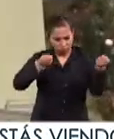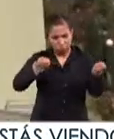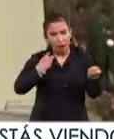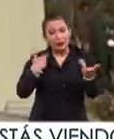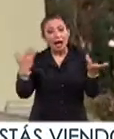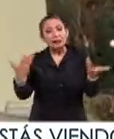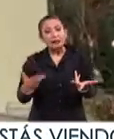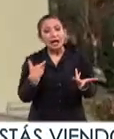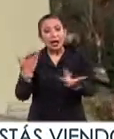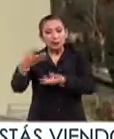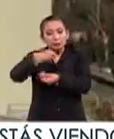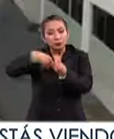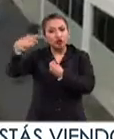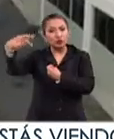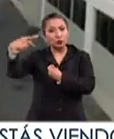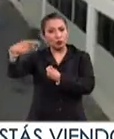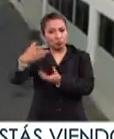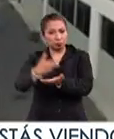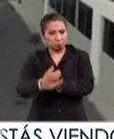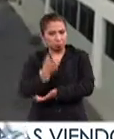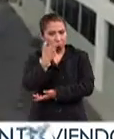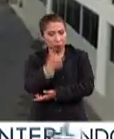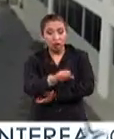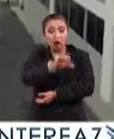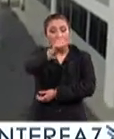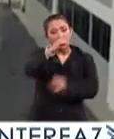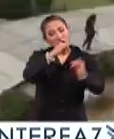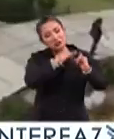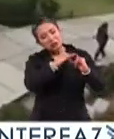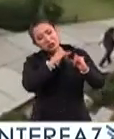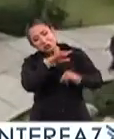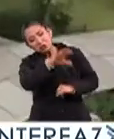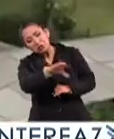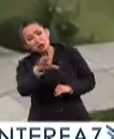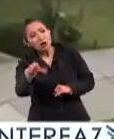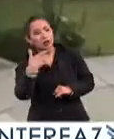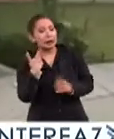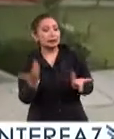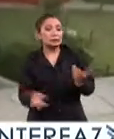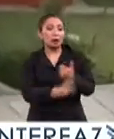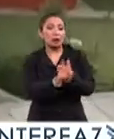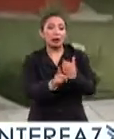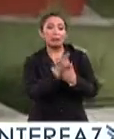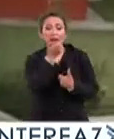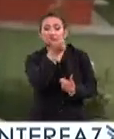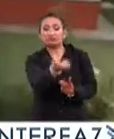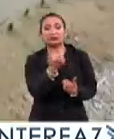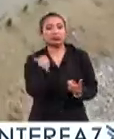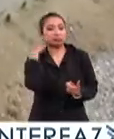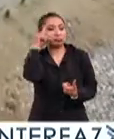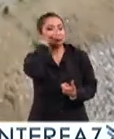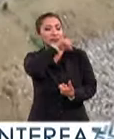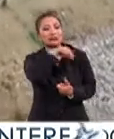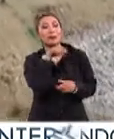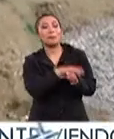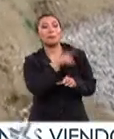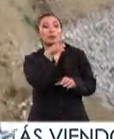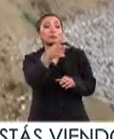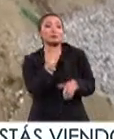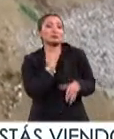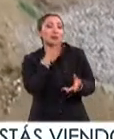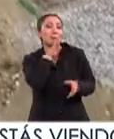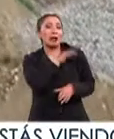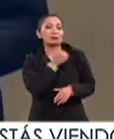la generación de ingresos propios, a diferencia de otras instituciones que atraviesan crisis financieras agudizadas por